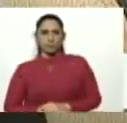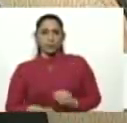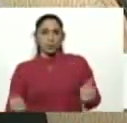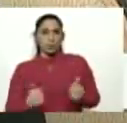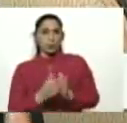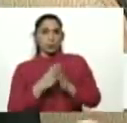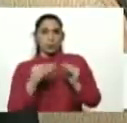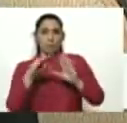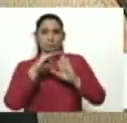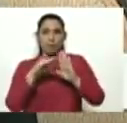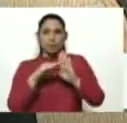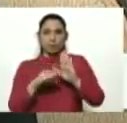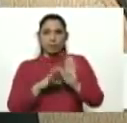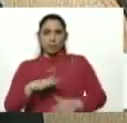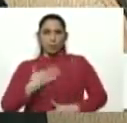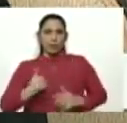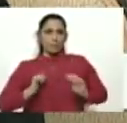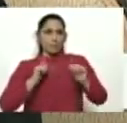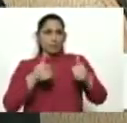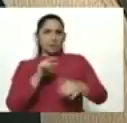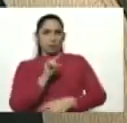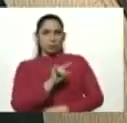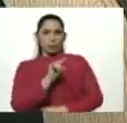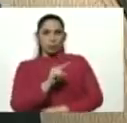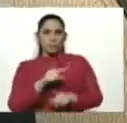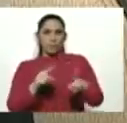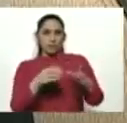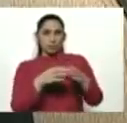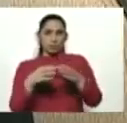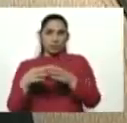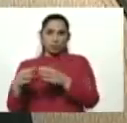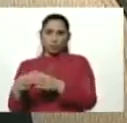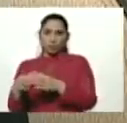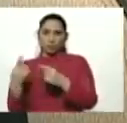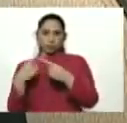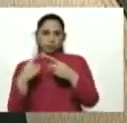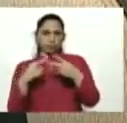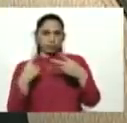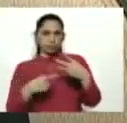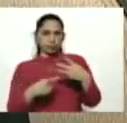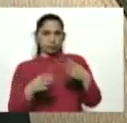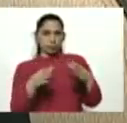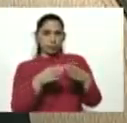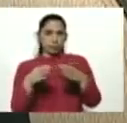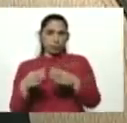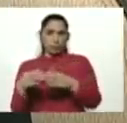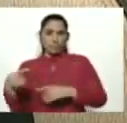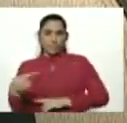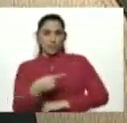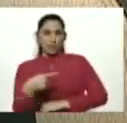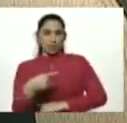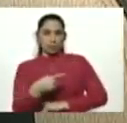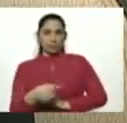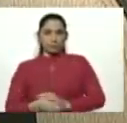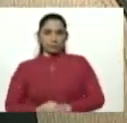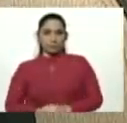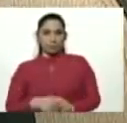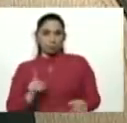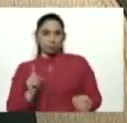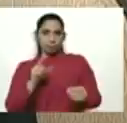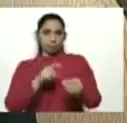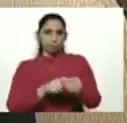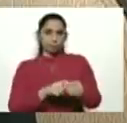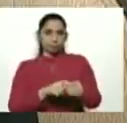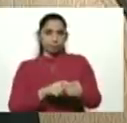las medidas para poder arrancar el lunes. El sector ferretería, que fue el sector que menos se incorporó, y el